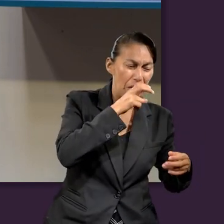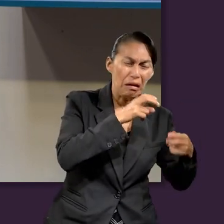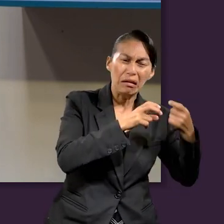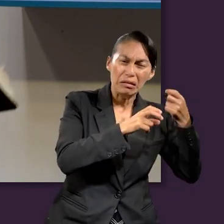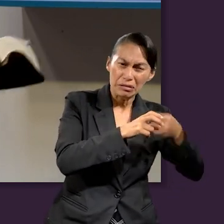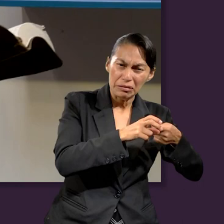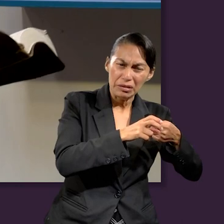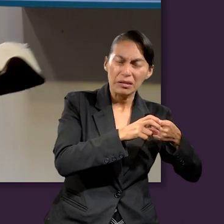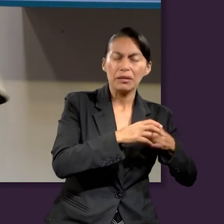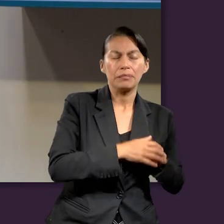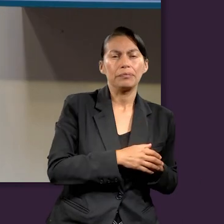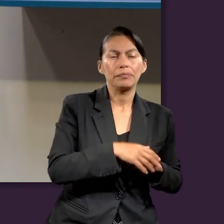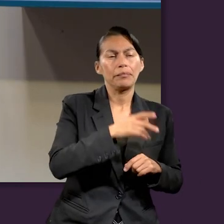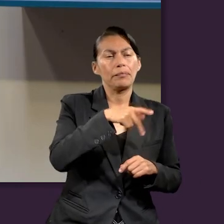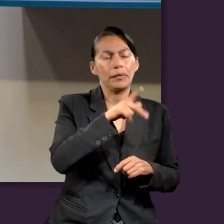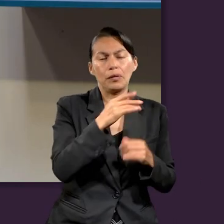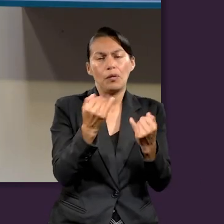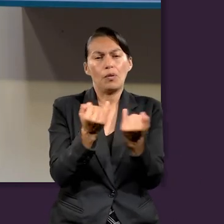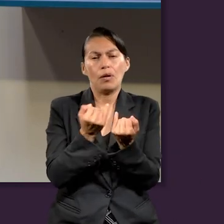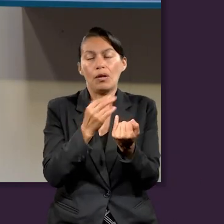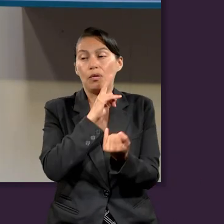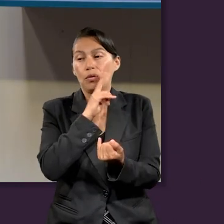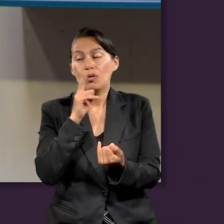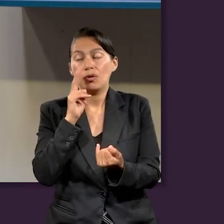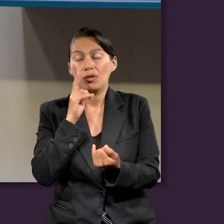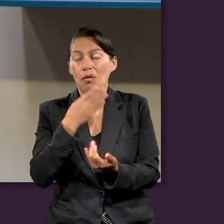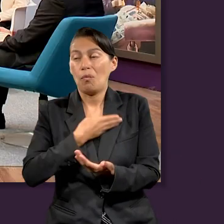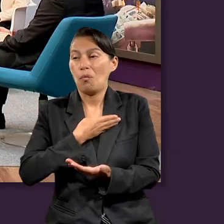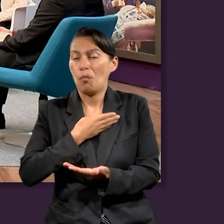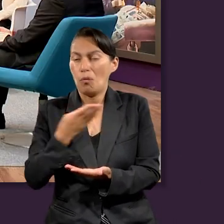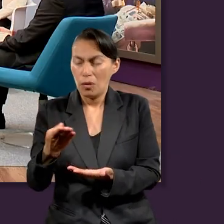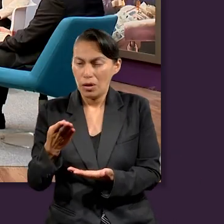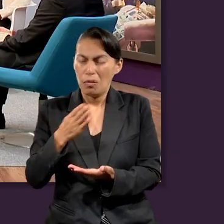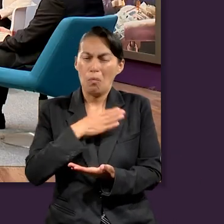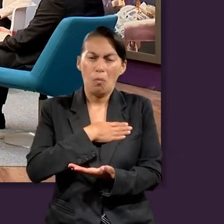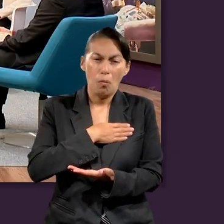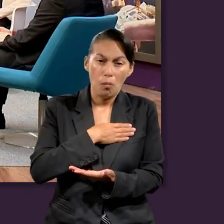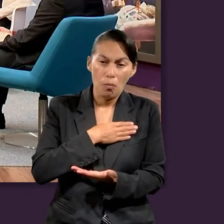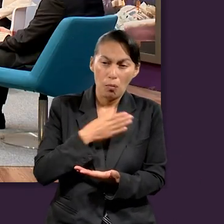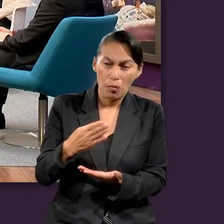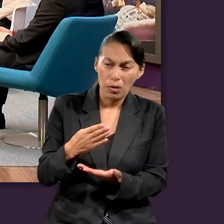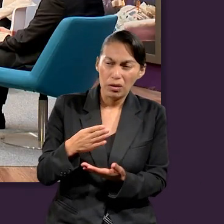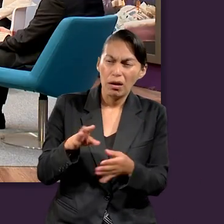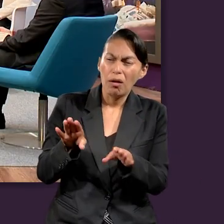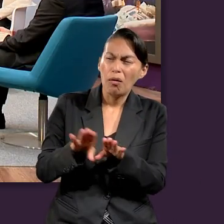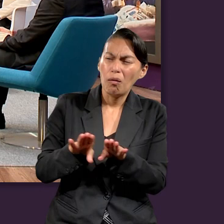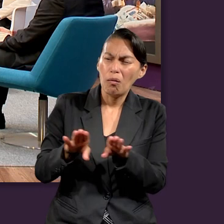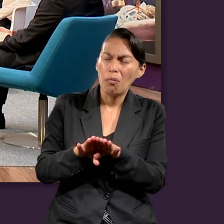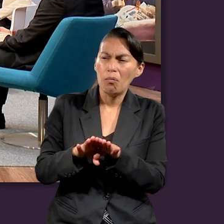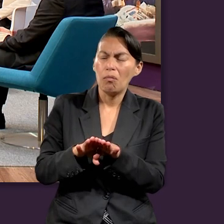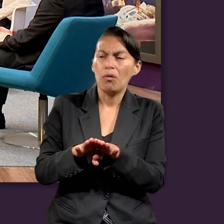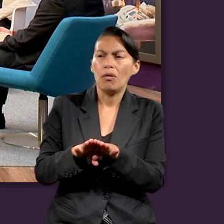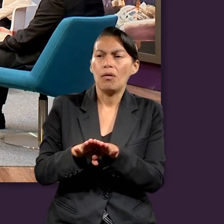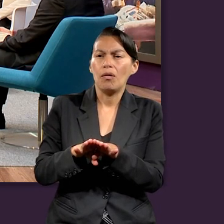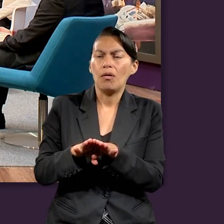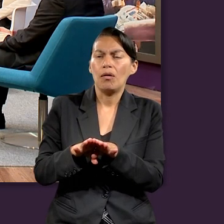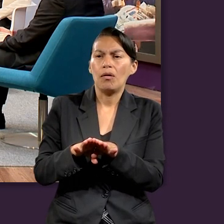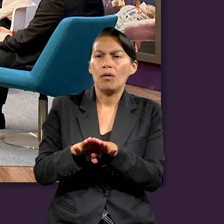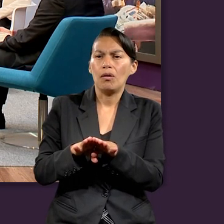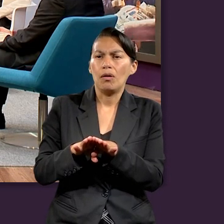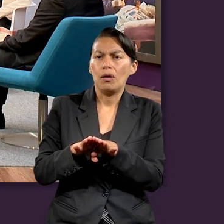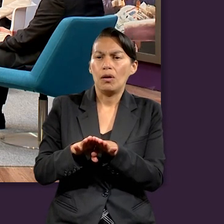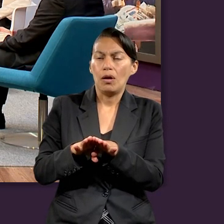pero hemos visto también las buenas noticias. Es decir, esta influencia es una influencia que se extiende o se va a